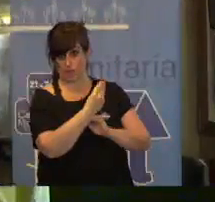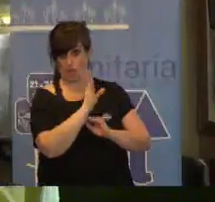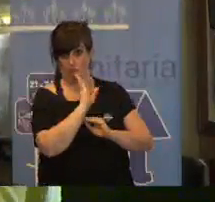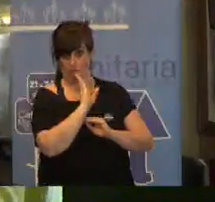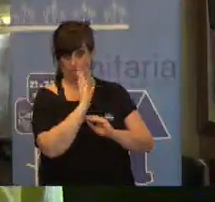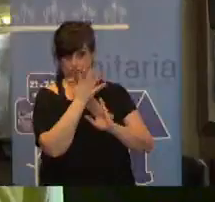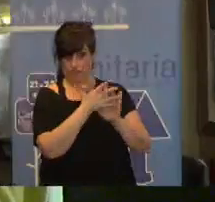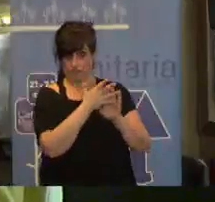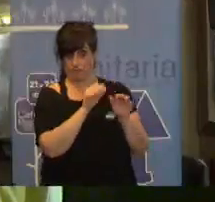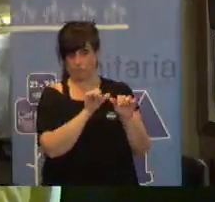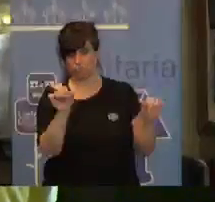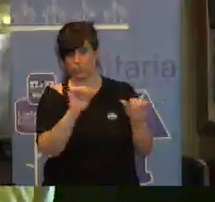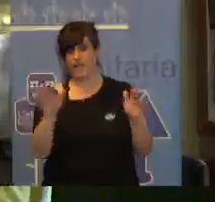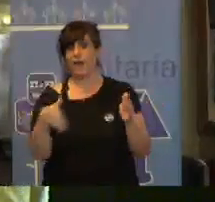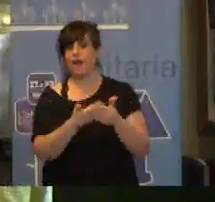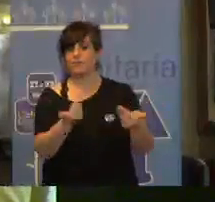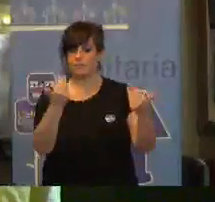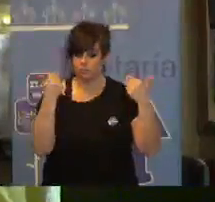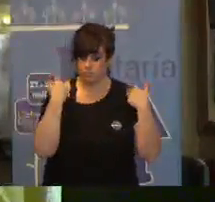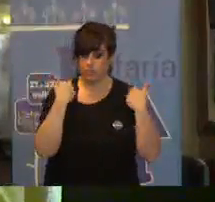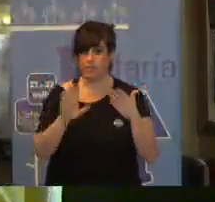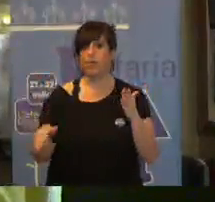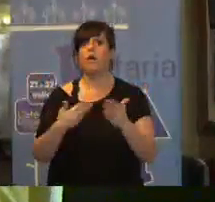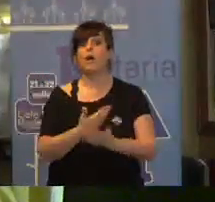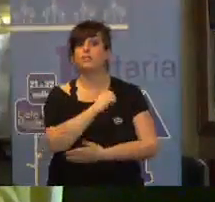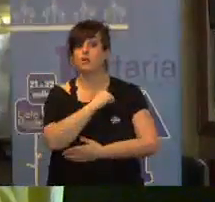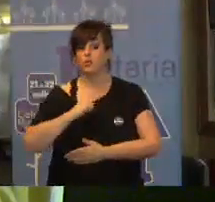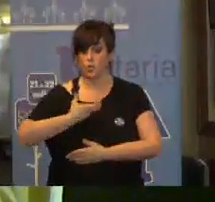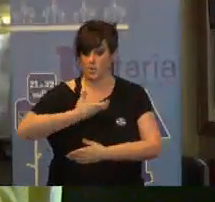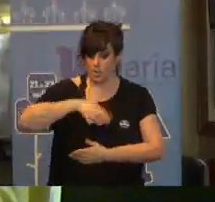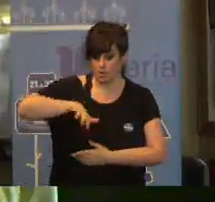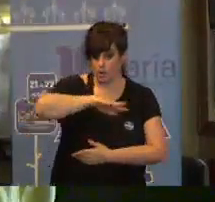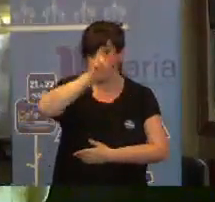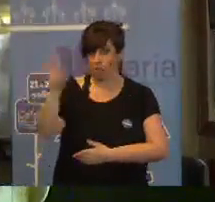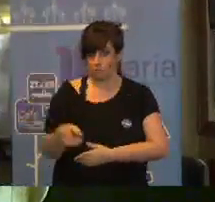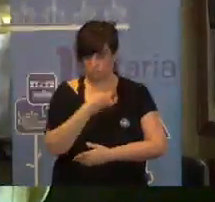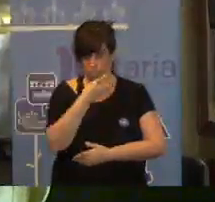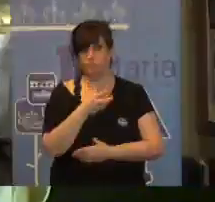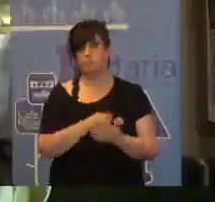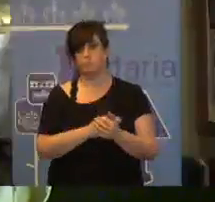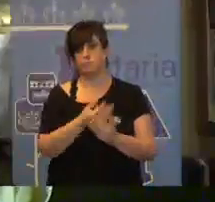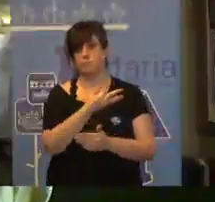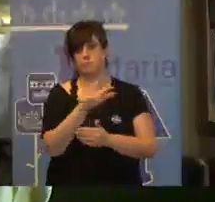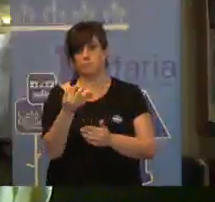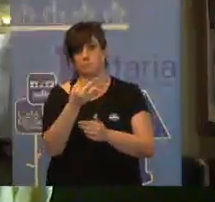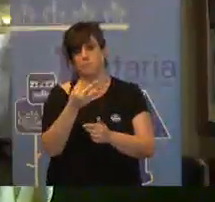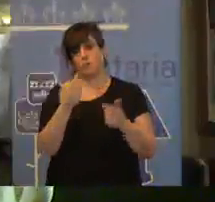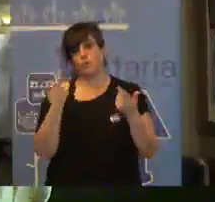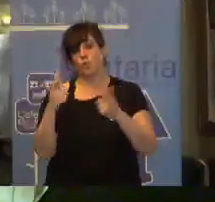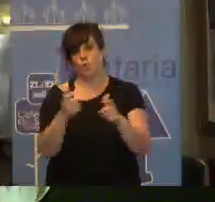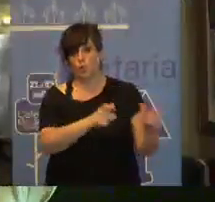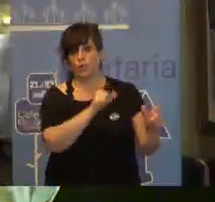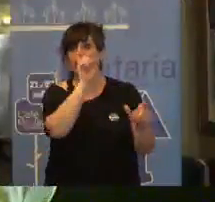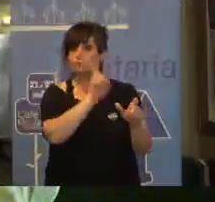hasta as competencias, hasta a autonomía local, etc., etc. E a participación das unidades locais